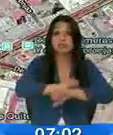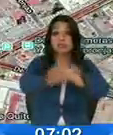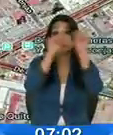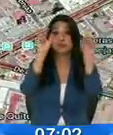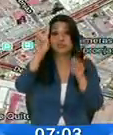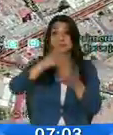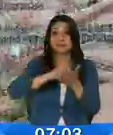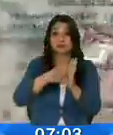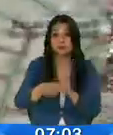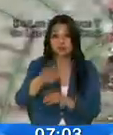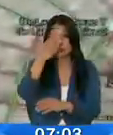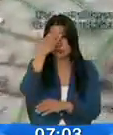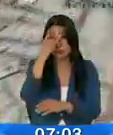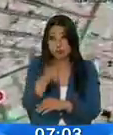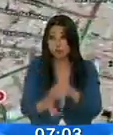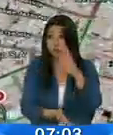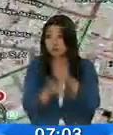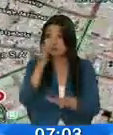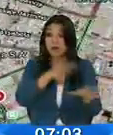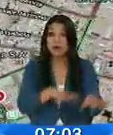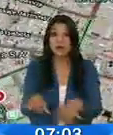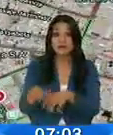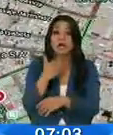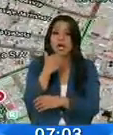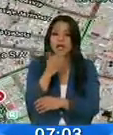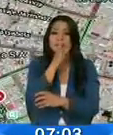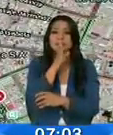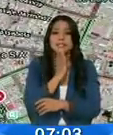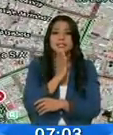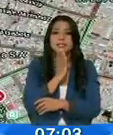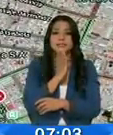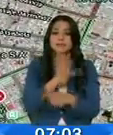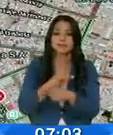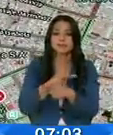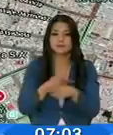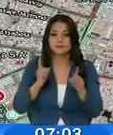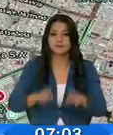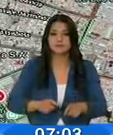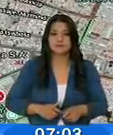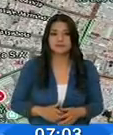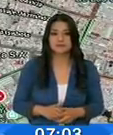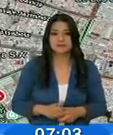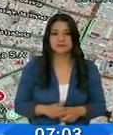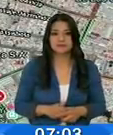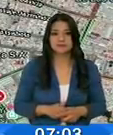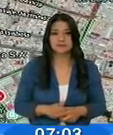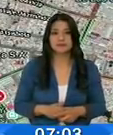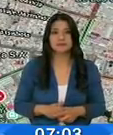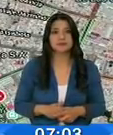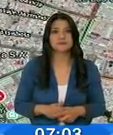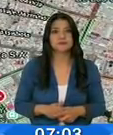3 minutos, así que si usted está por salir, llénese de paciencia y llégalo con cuidado.